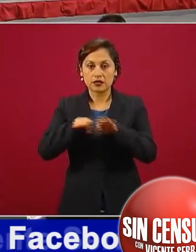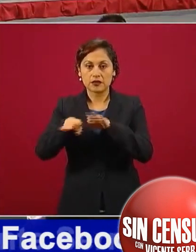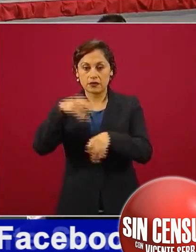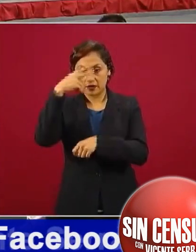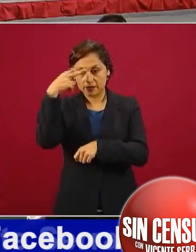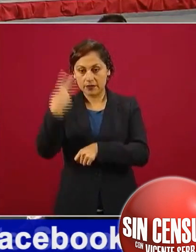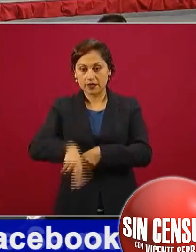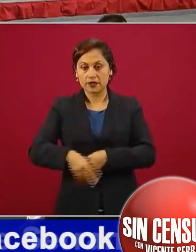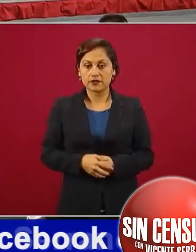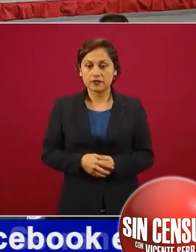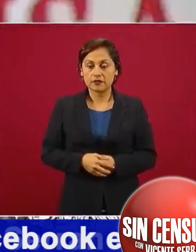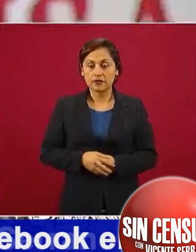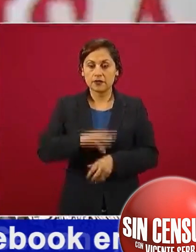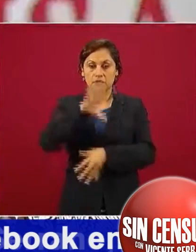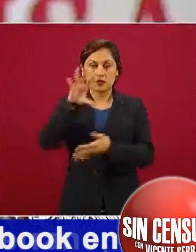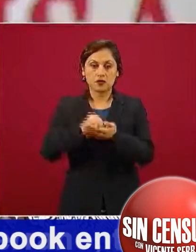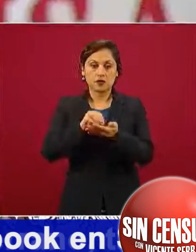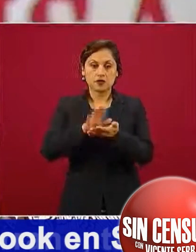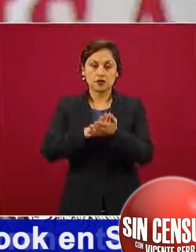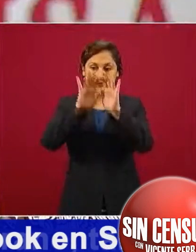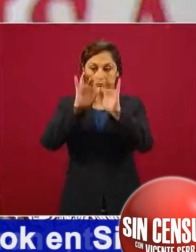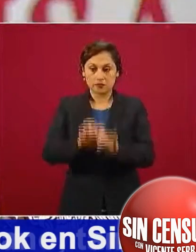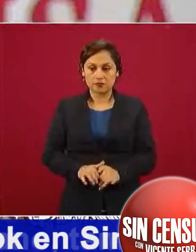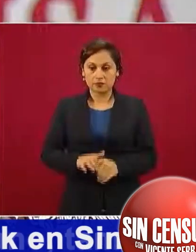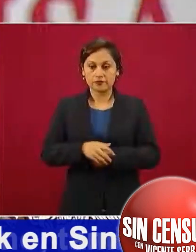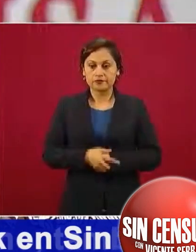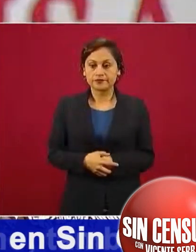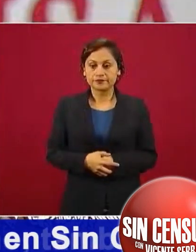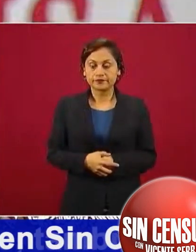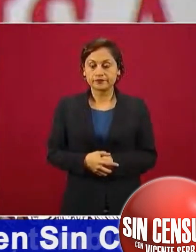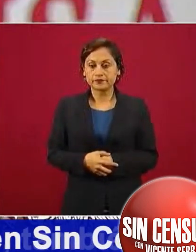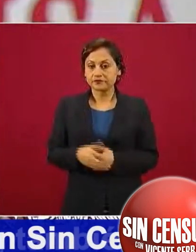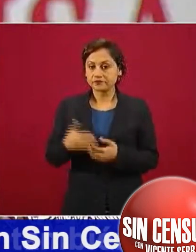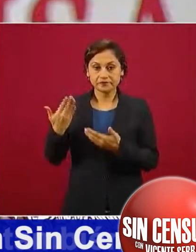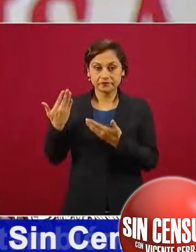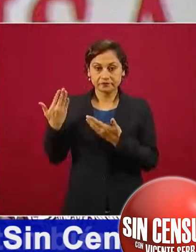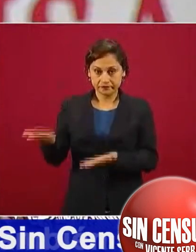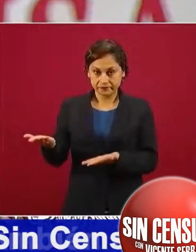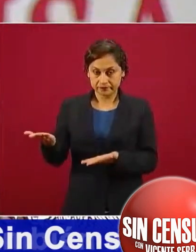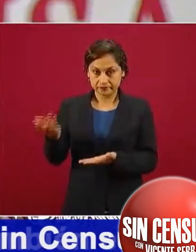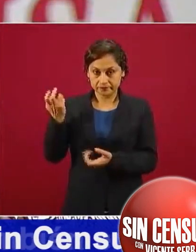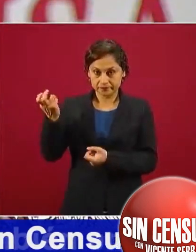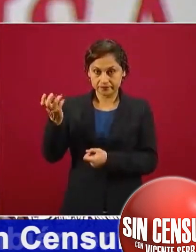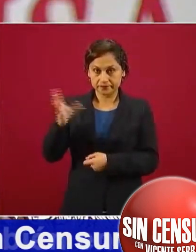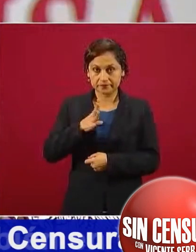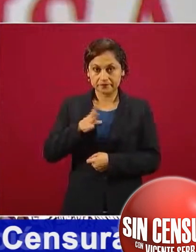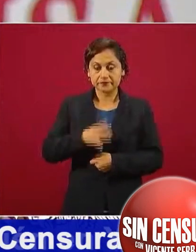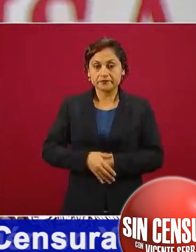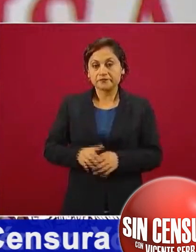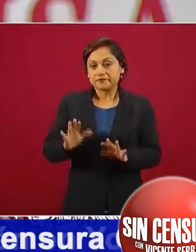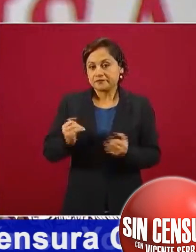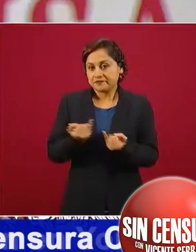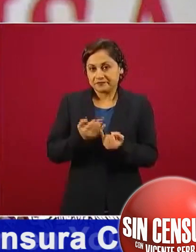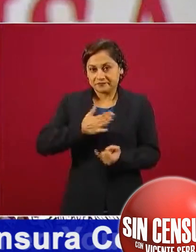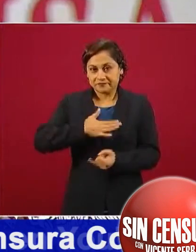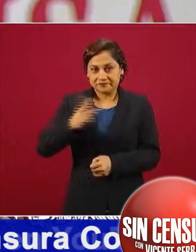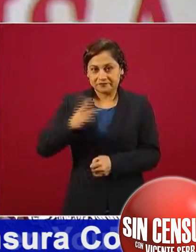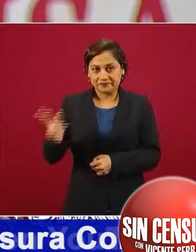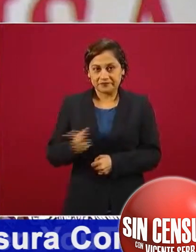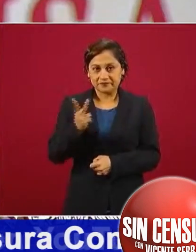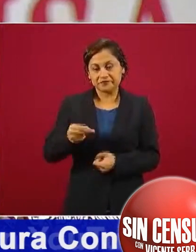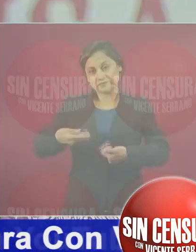Eso es todo lo que dice el documento de la estrategia del bloque opositor. Ahí, como dicen en mi pueblo. Daniel